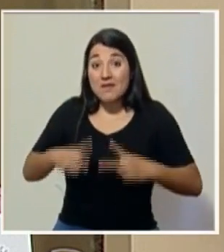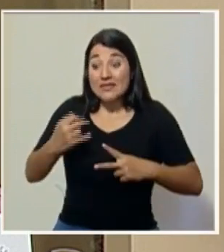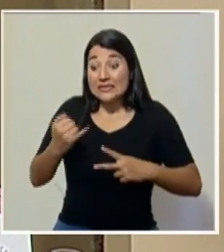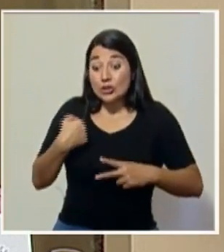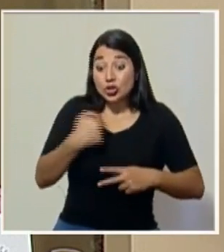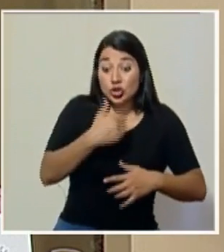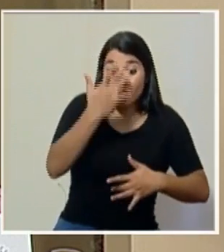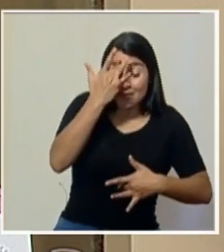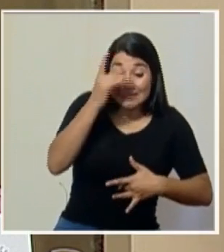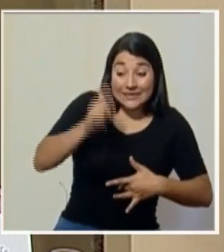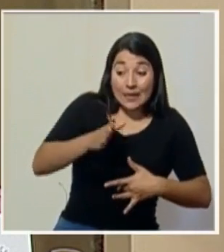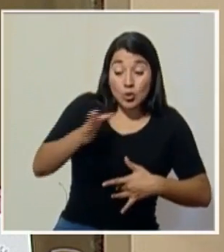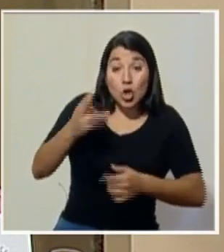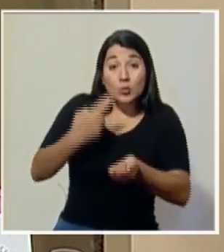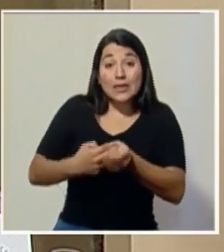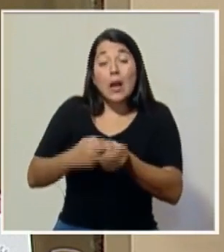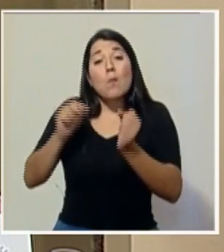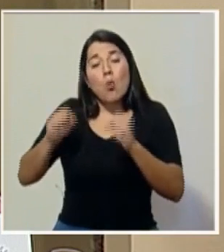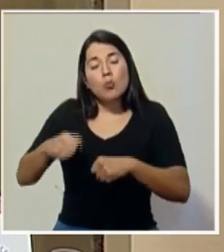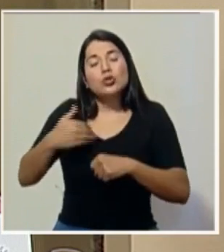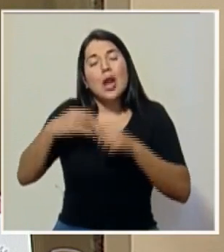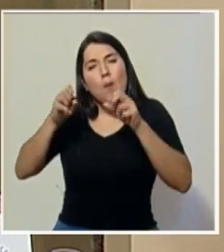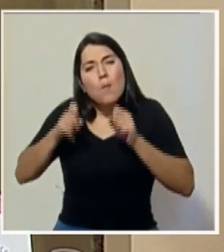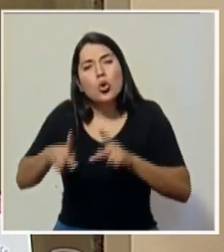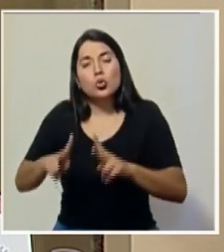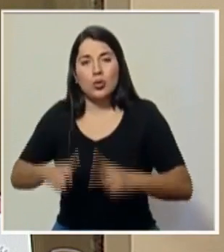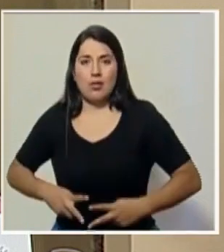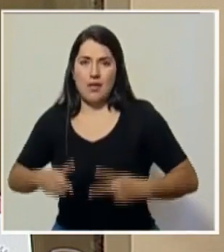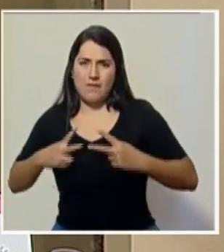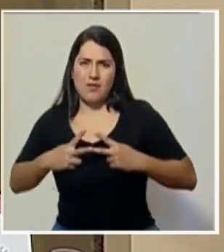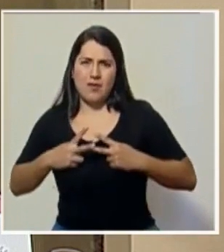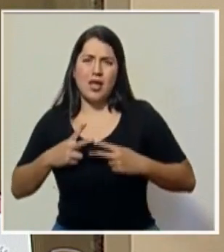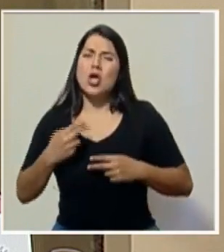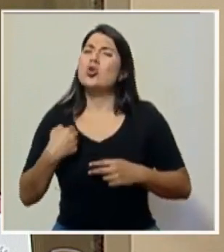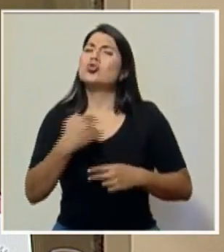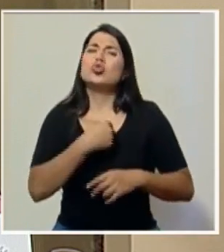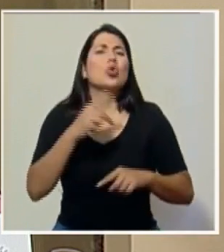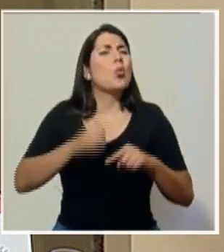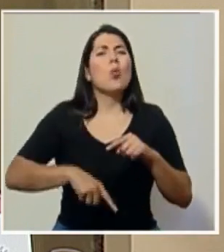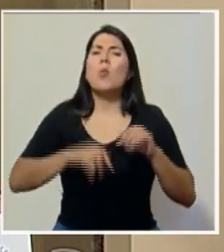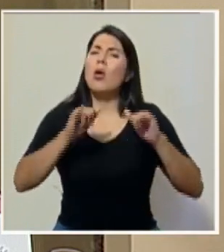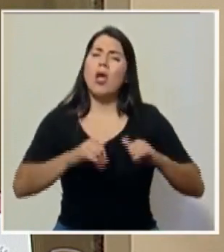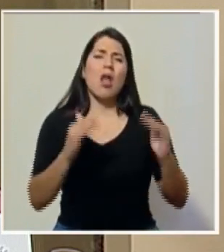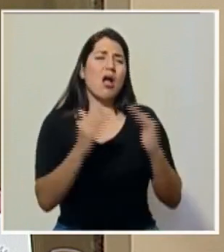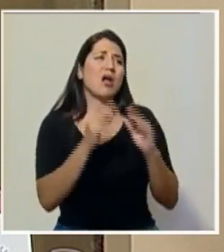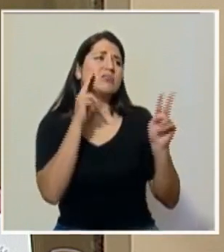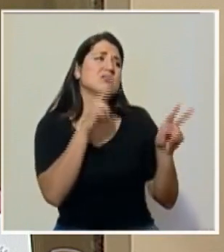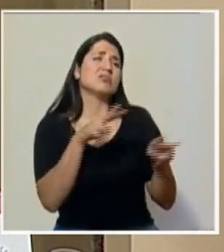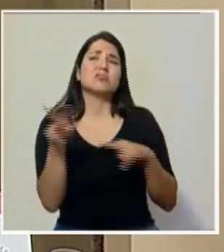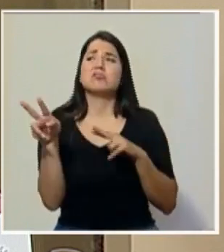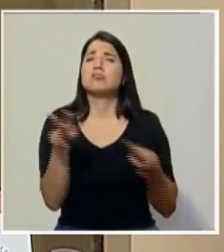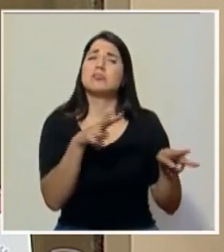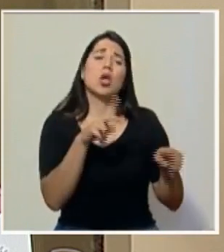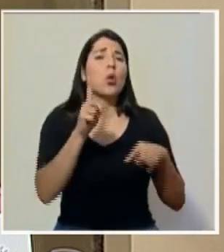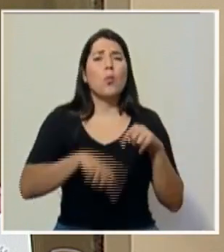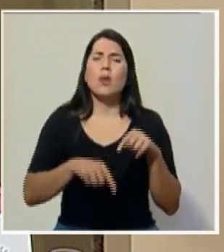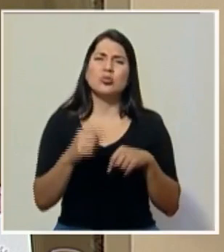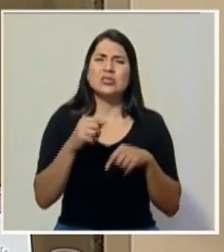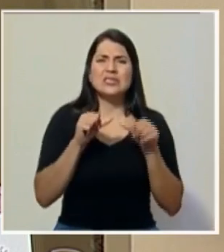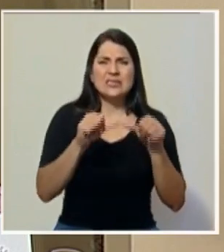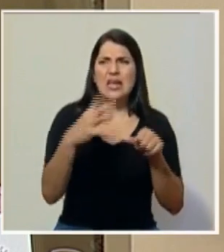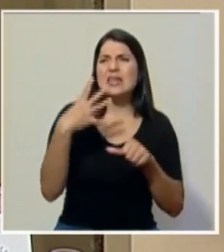enfermamos de este virus. No podemos quedarnos en nuestras casas viendo cómo pasan las cosas, no podemos seguir deambulando por las